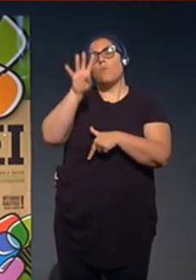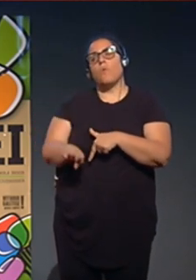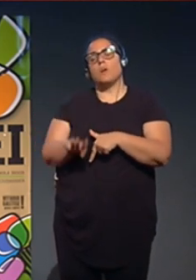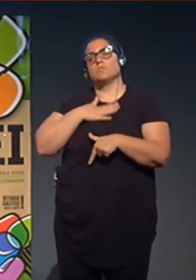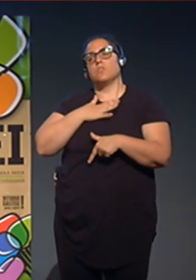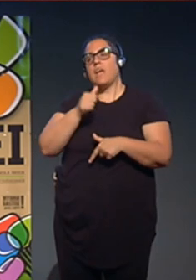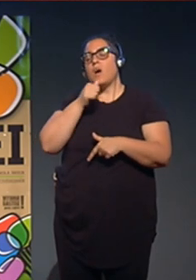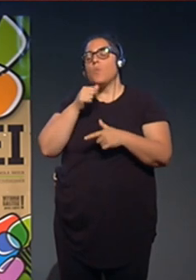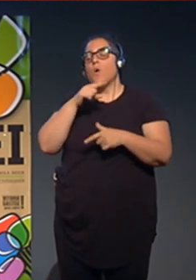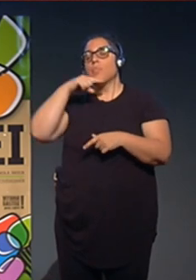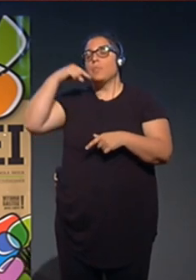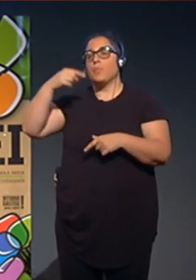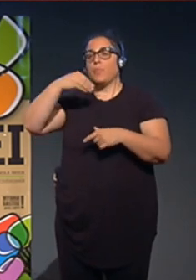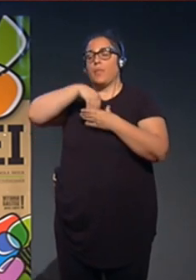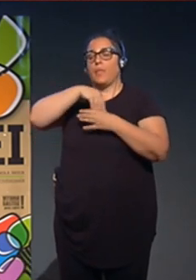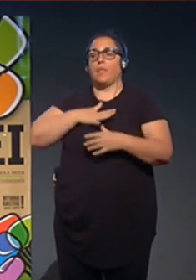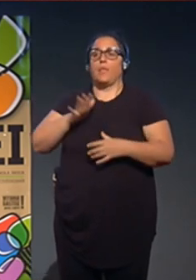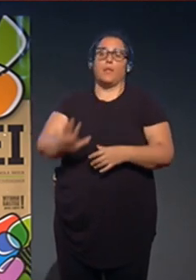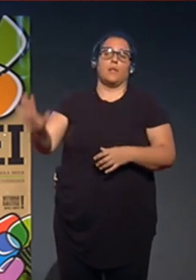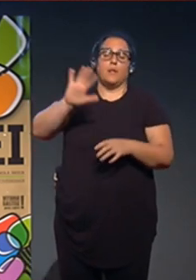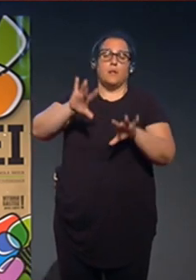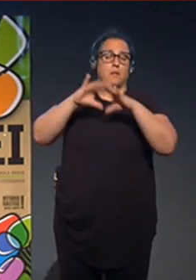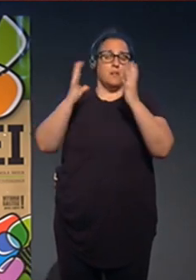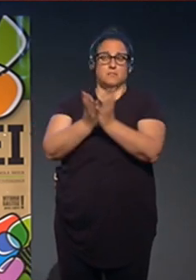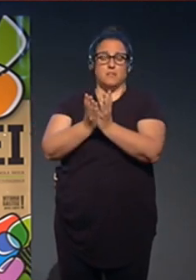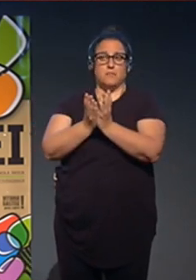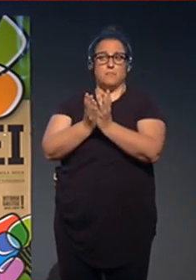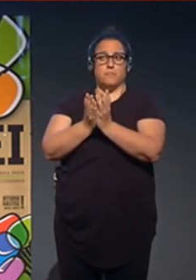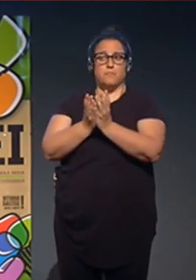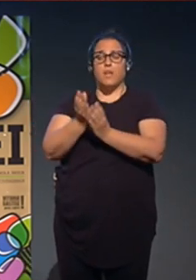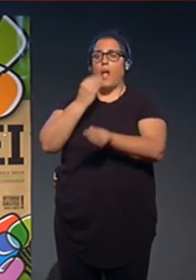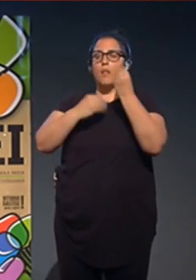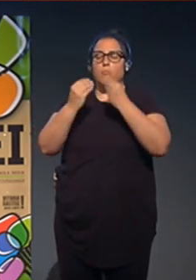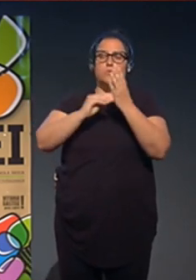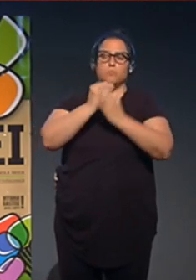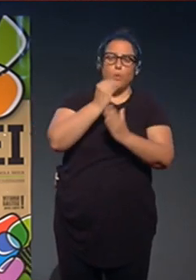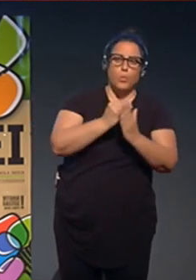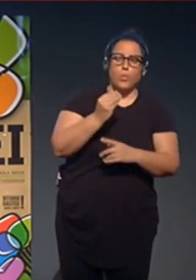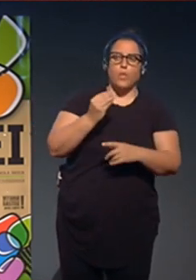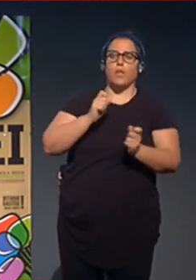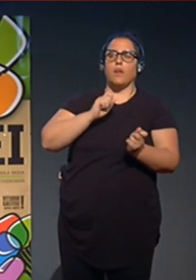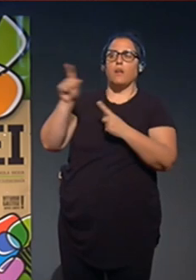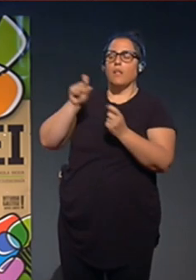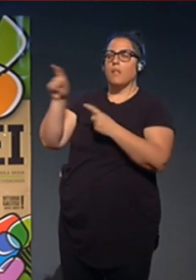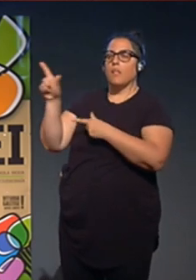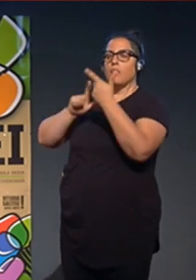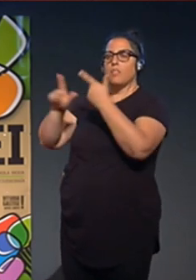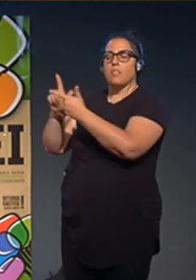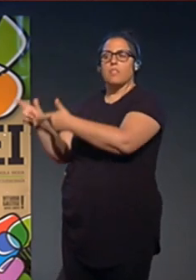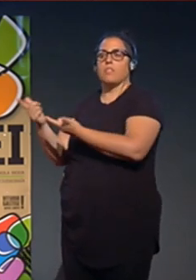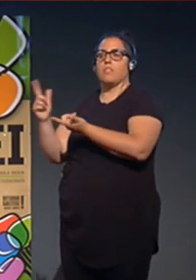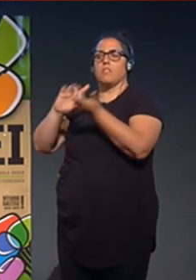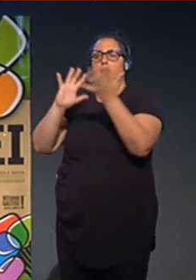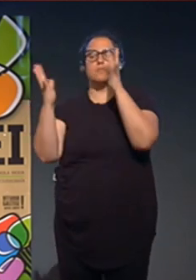del planeta para producir estos alimentos distribuirlos y transformarlos estamos utilizando